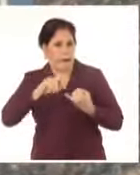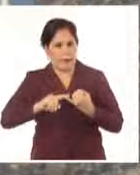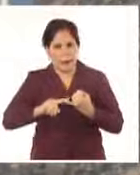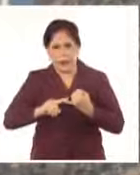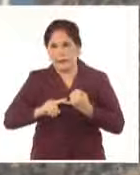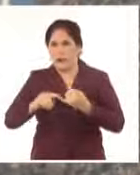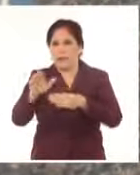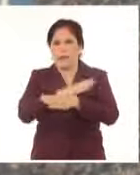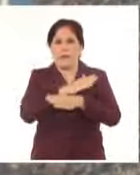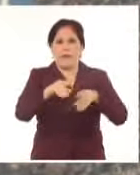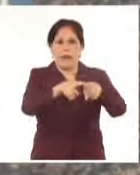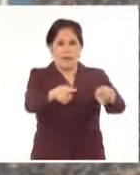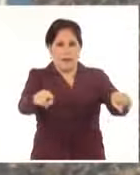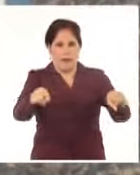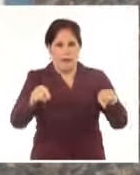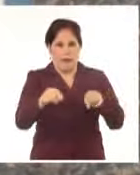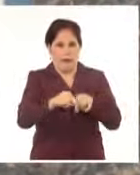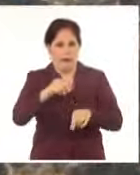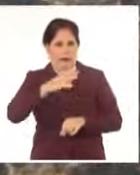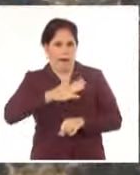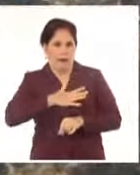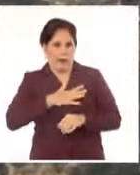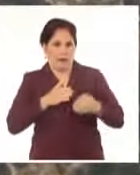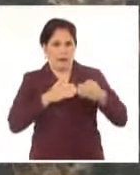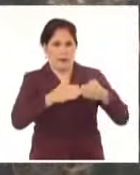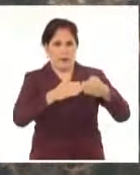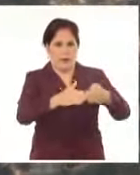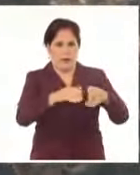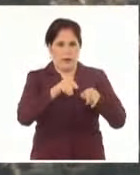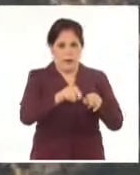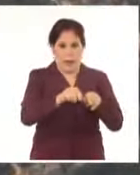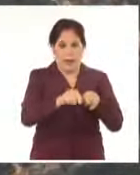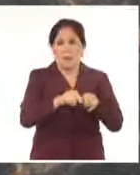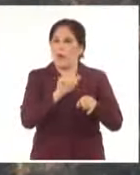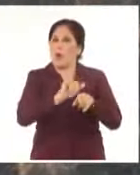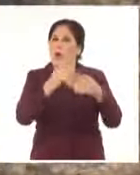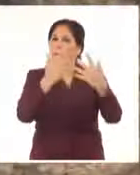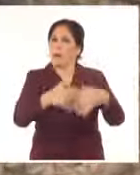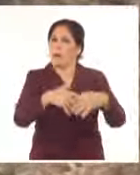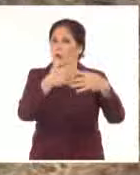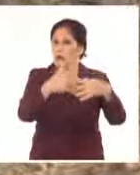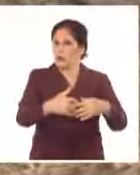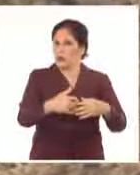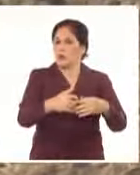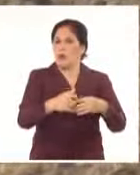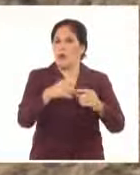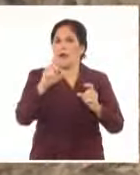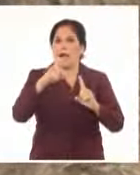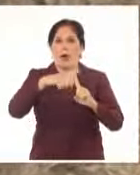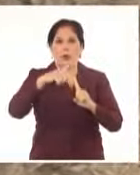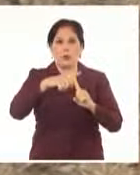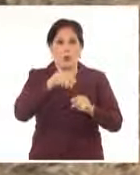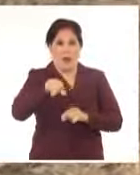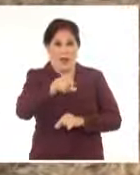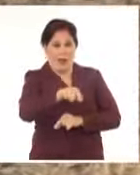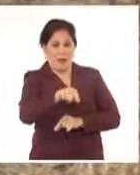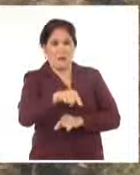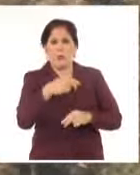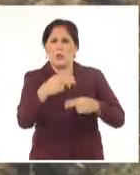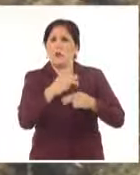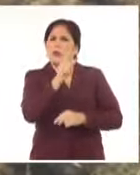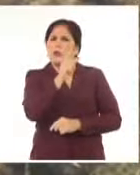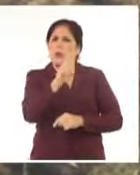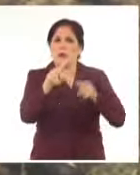diferentes áreas agrícolas de esta región del oriente cubano. En el polo productivo Cauto La Yaya del municipio de Jiguaní, cerca de